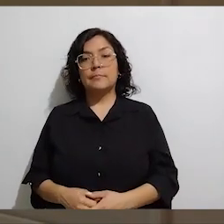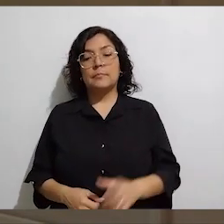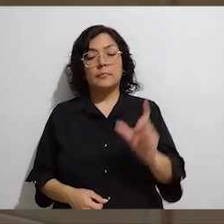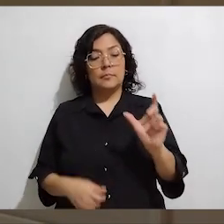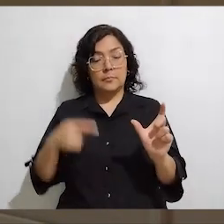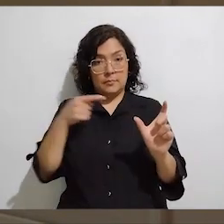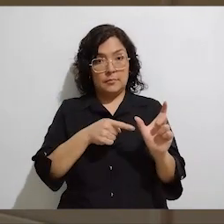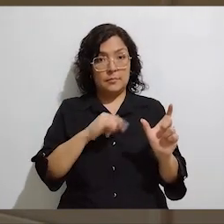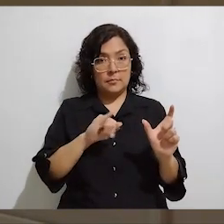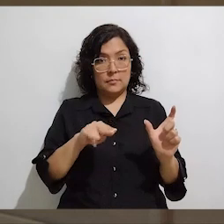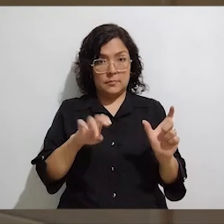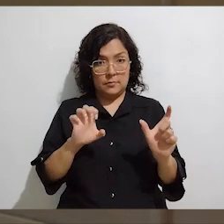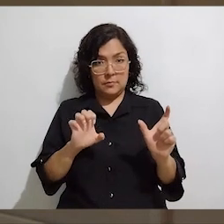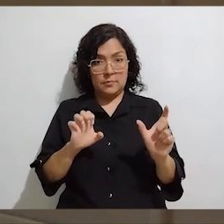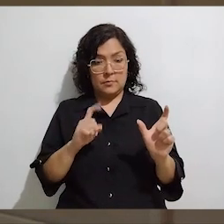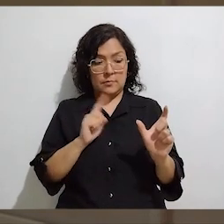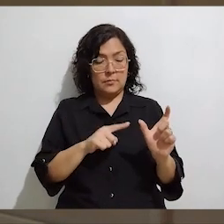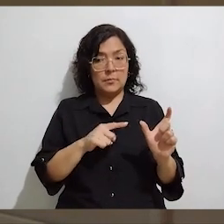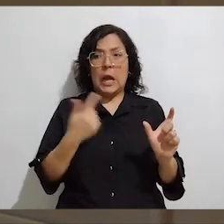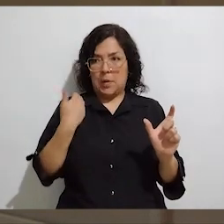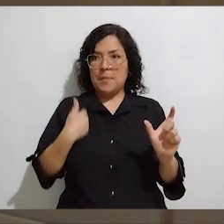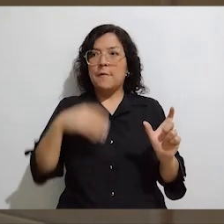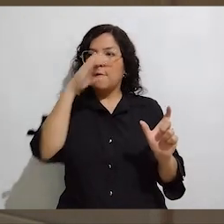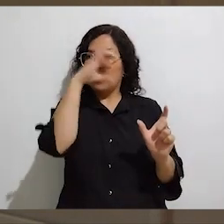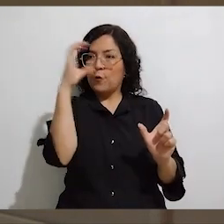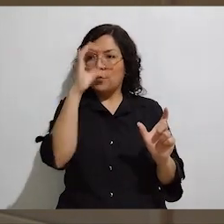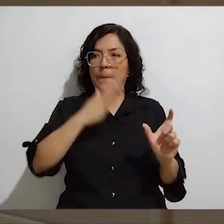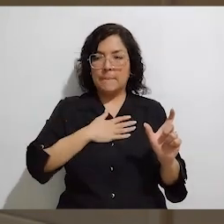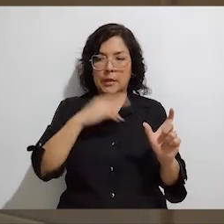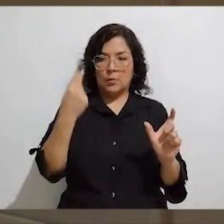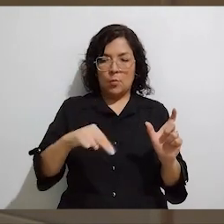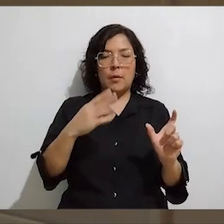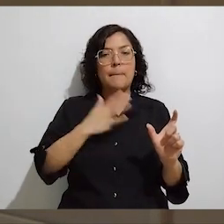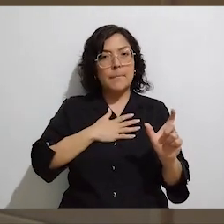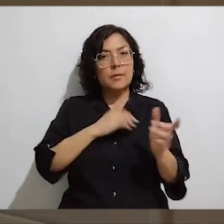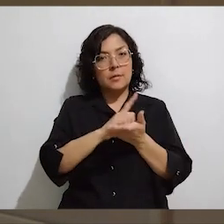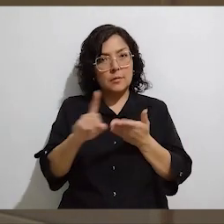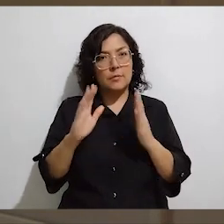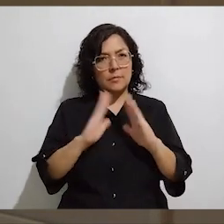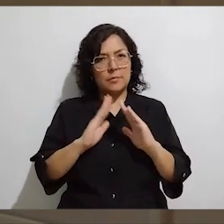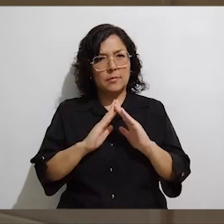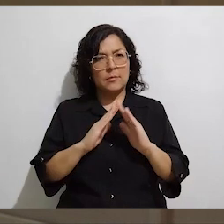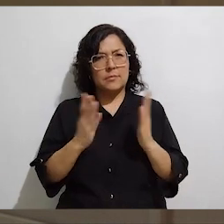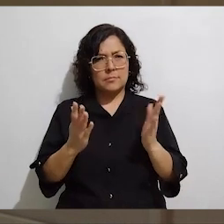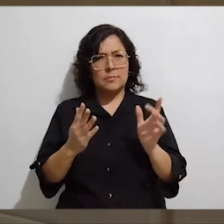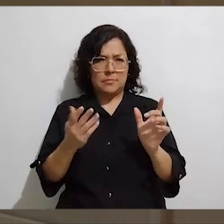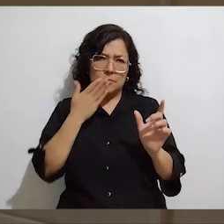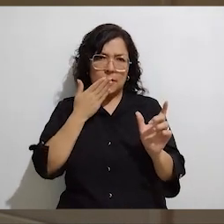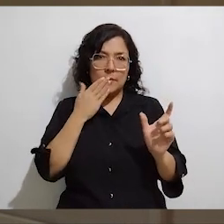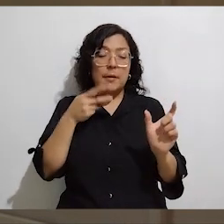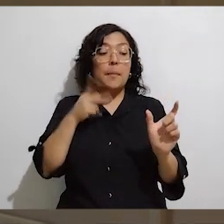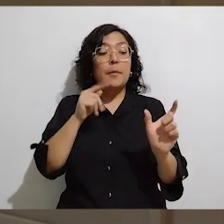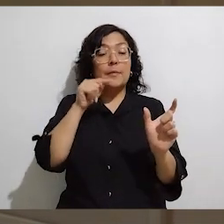identificación oficial, tiene el propósito de poder constituirse como la herramienta para que pueda ejercer sus